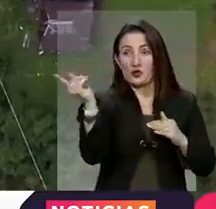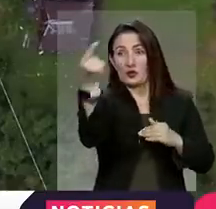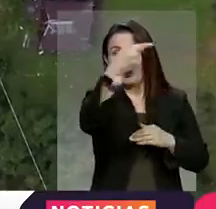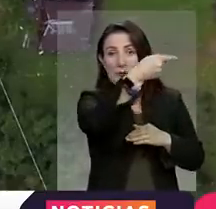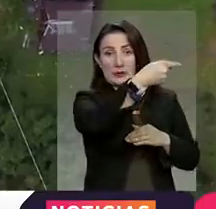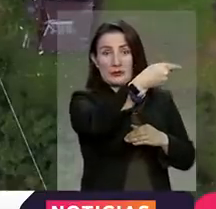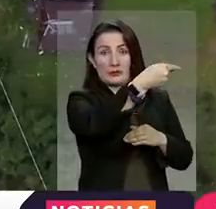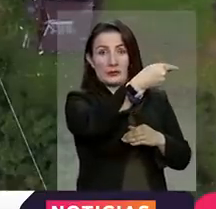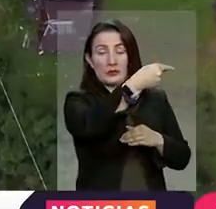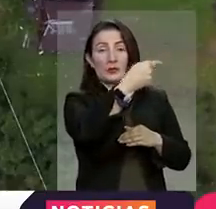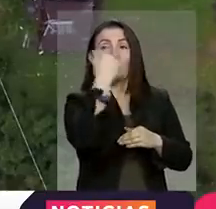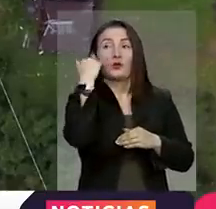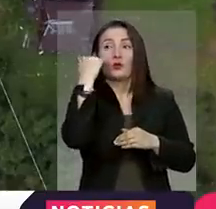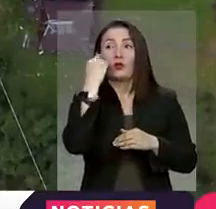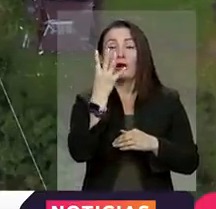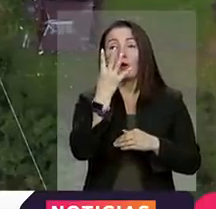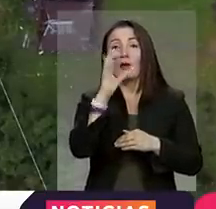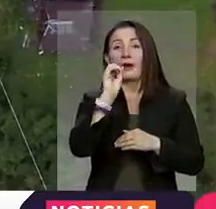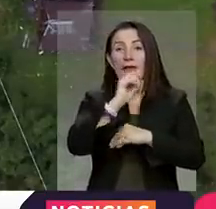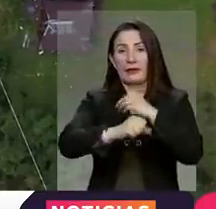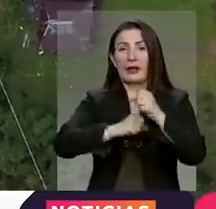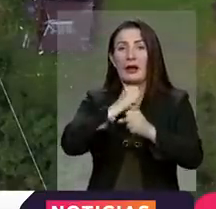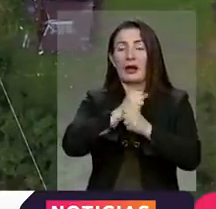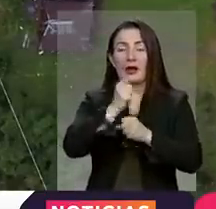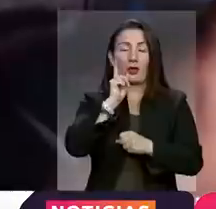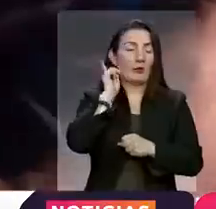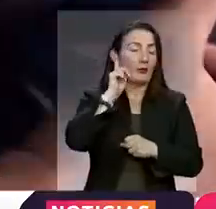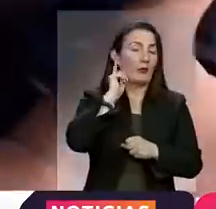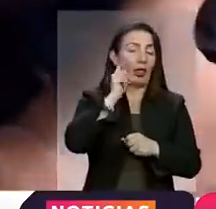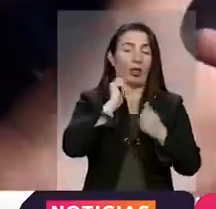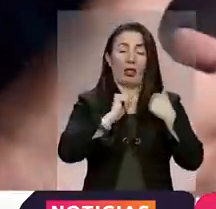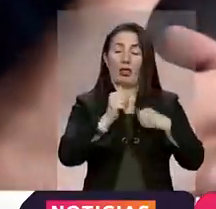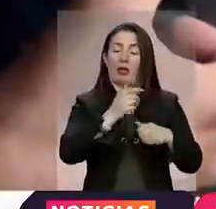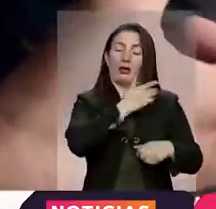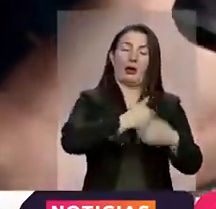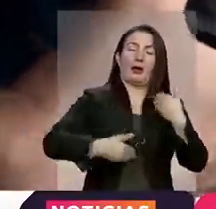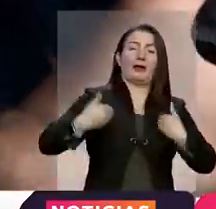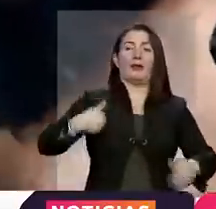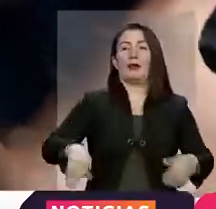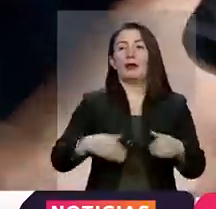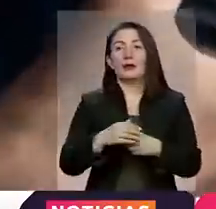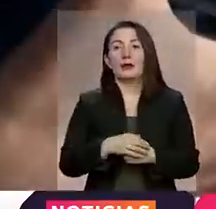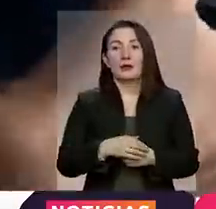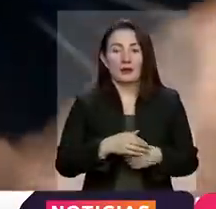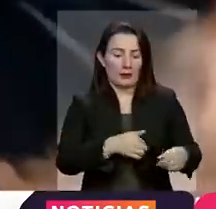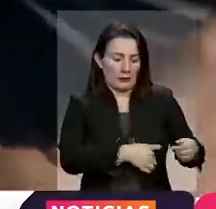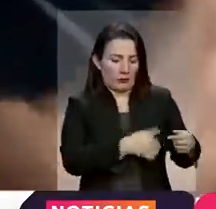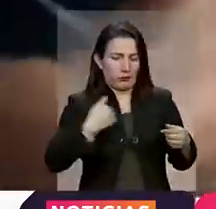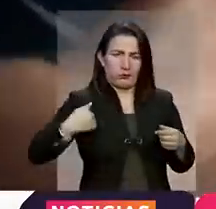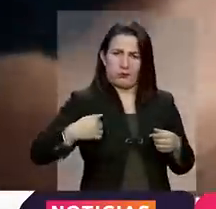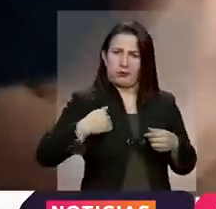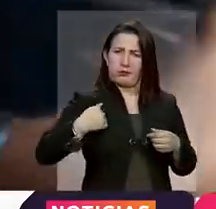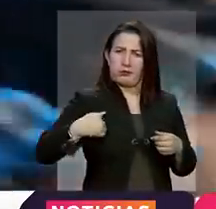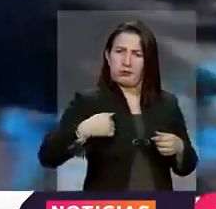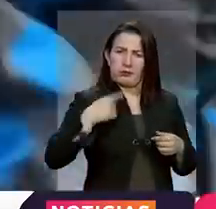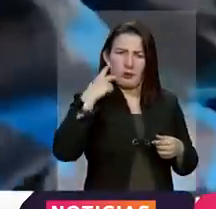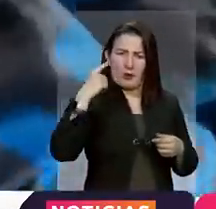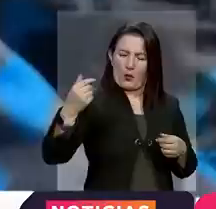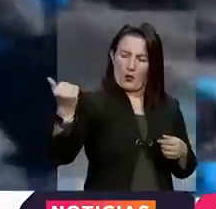Verde, Nora Andrade, de 40 años, estaba ebria y herida. Por el lado del seno se le notaba la herida